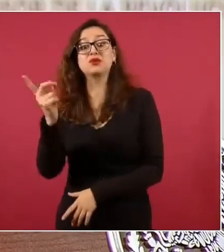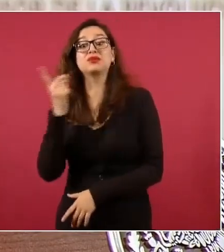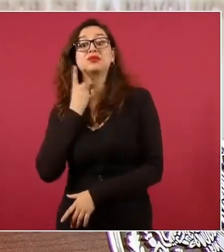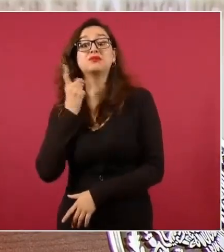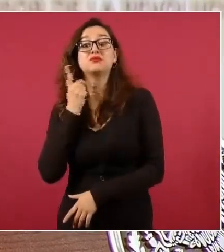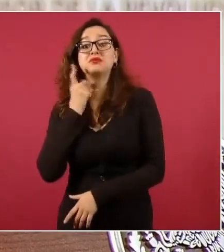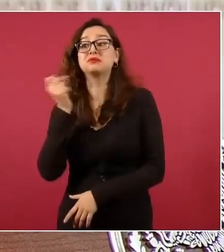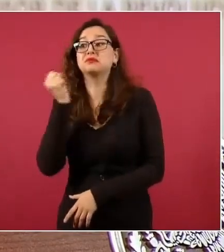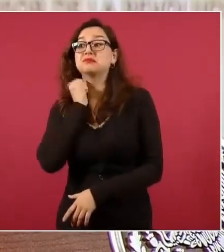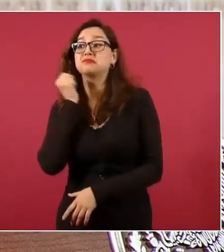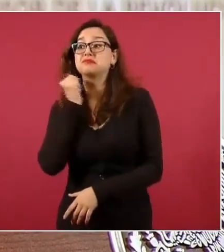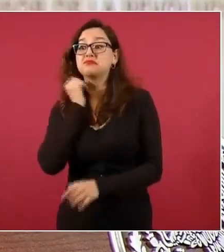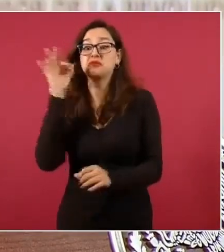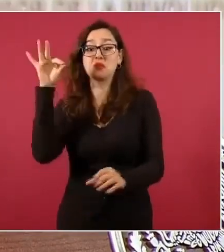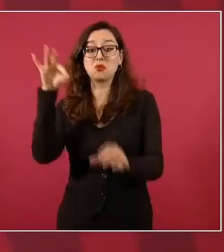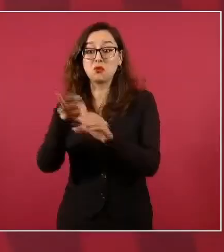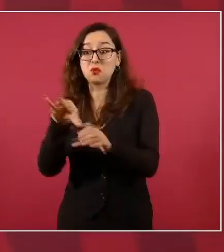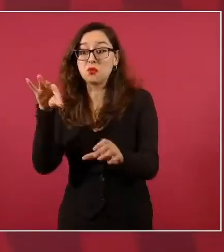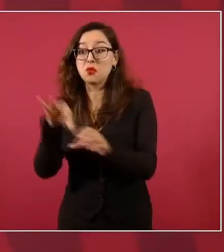por los legisladores.